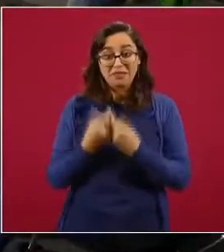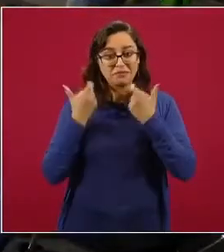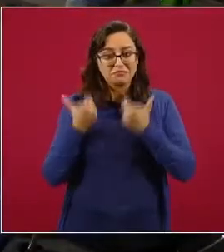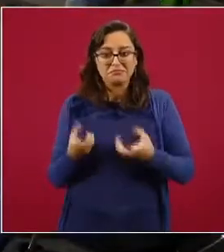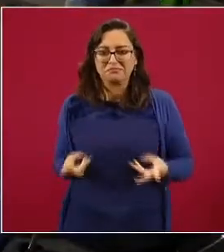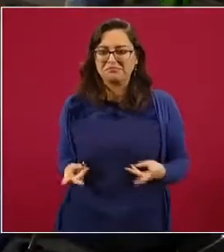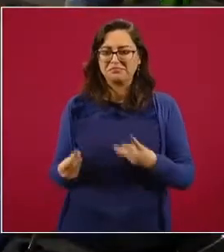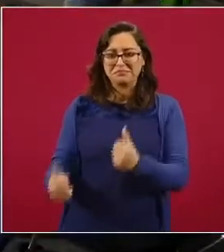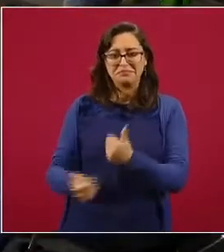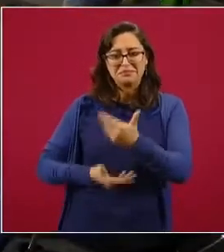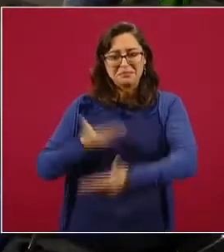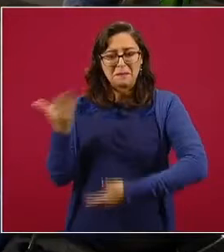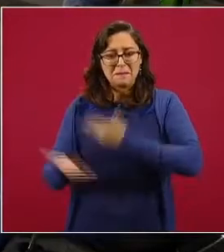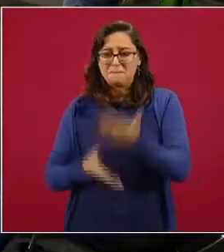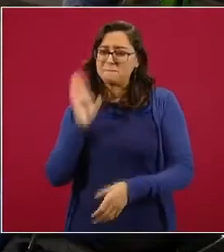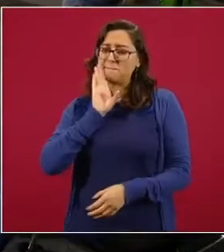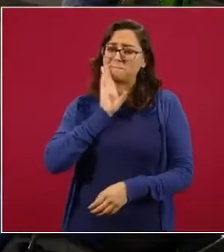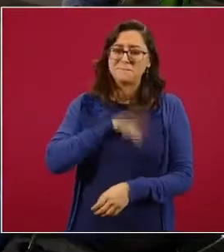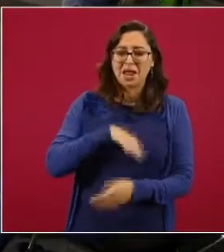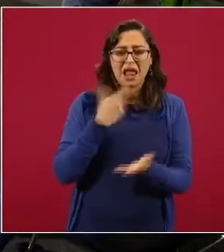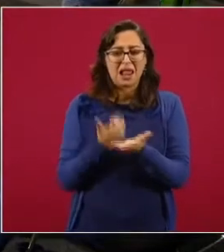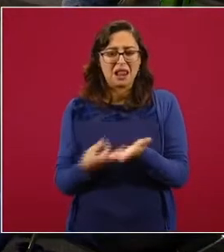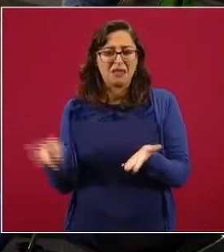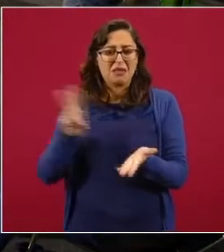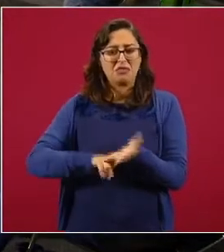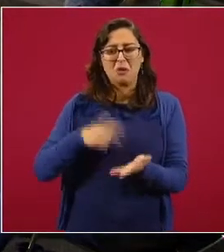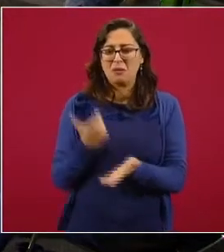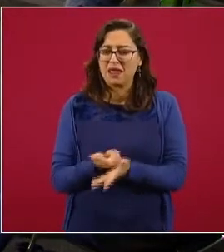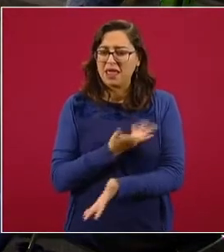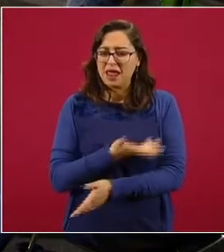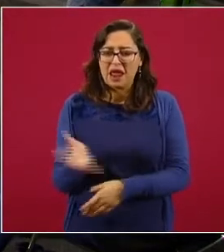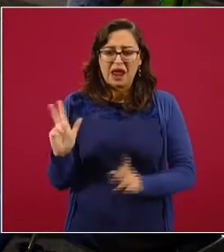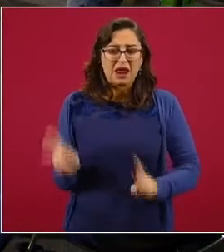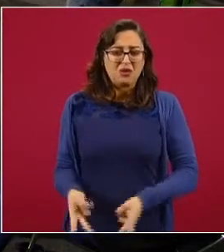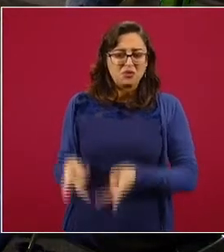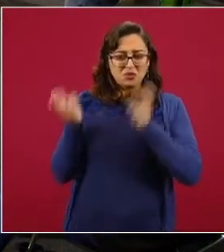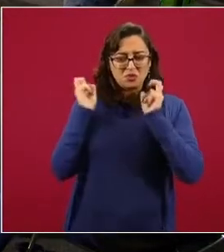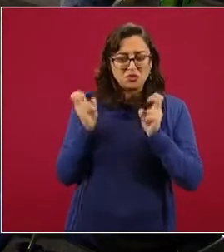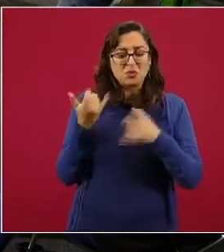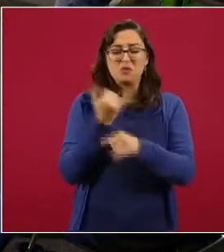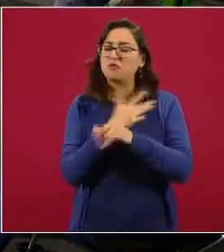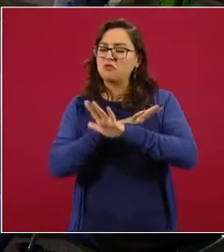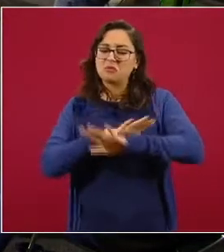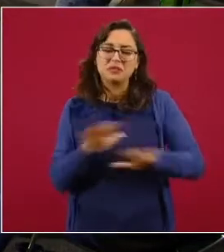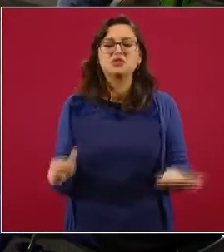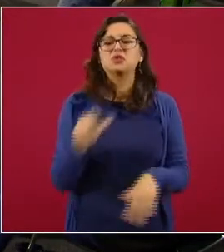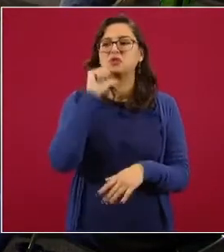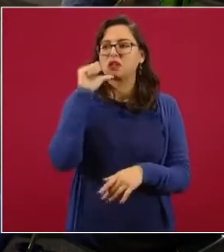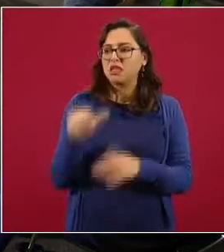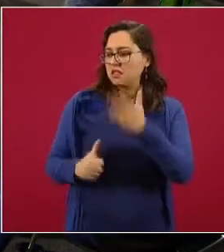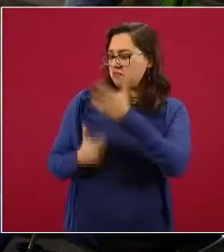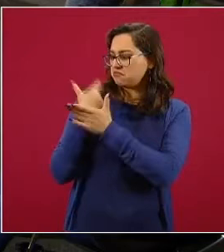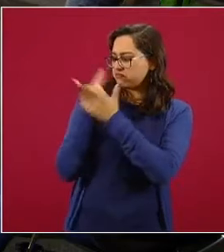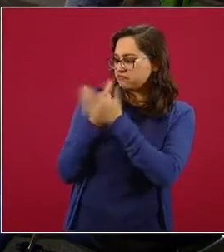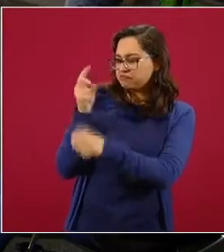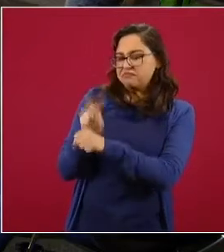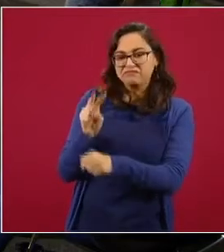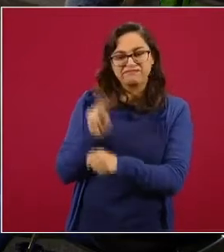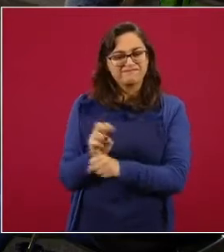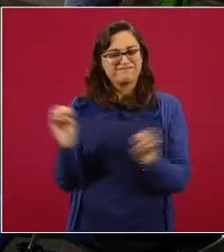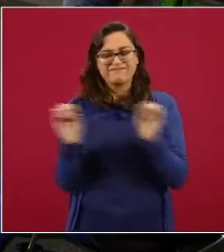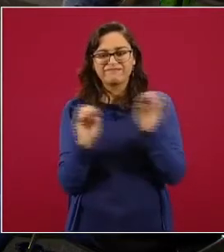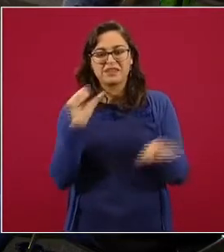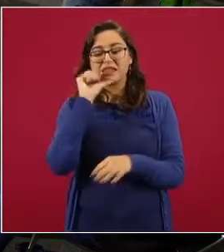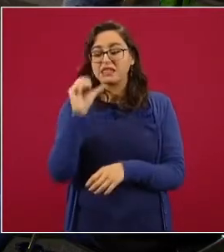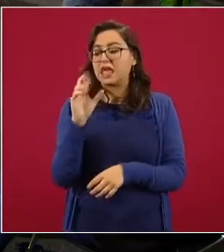servicio pésimo, con presunto sobreprecio o robo. No dan información, pues no están sujetos a auditorías. RCU